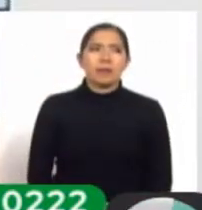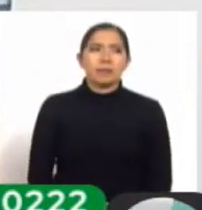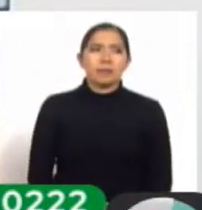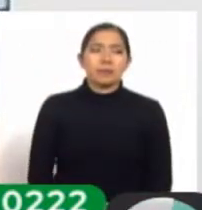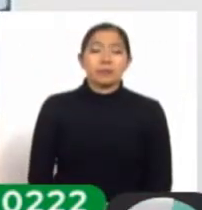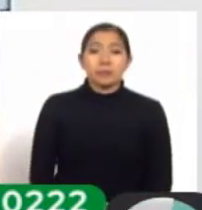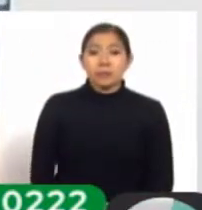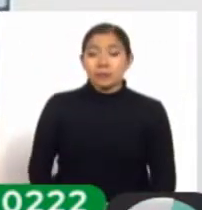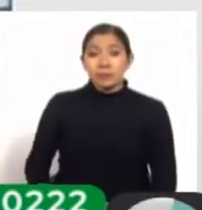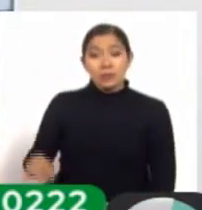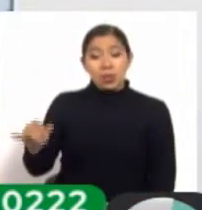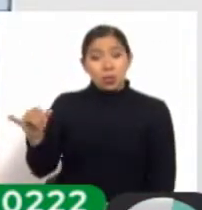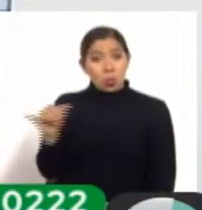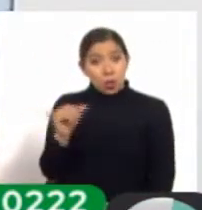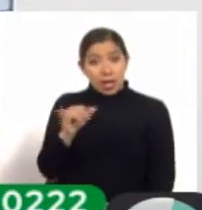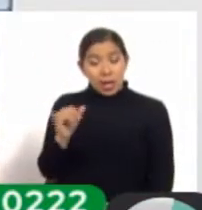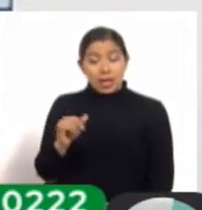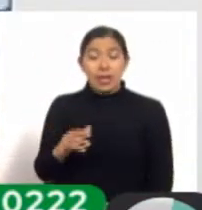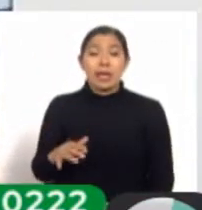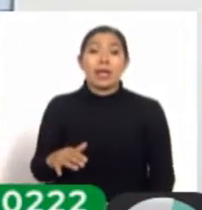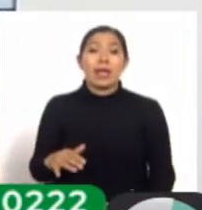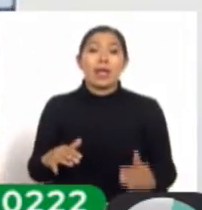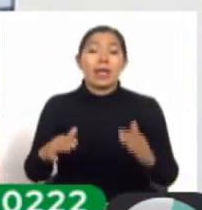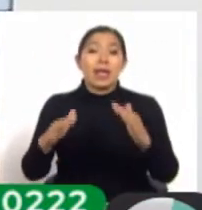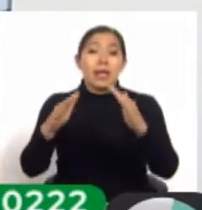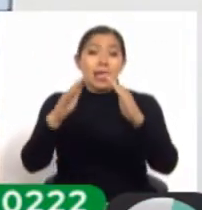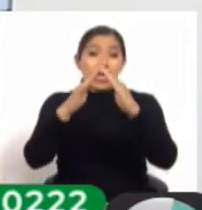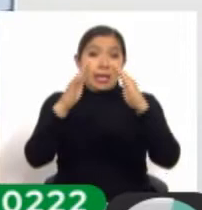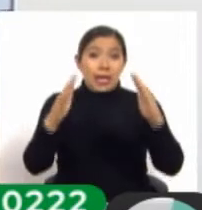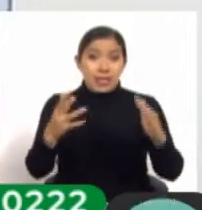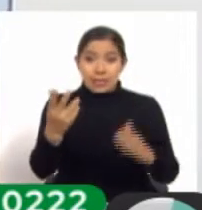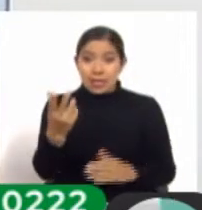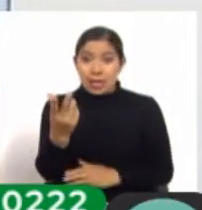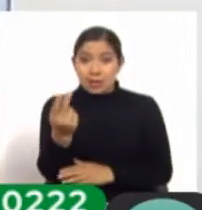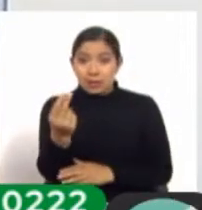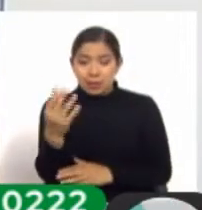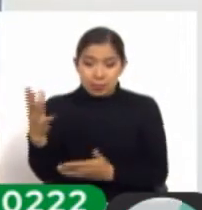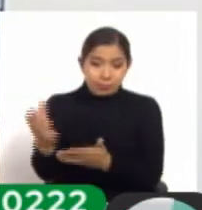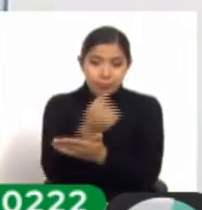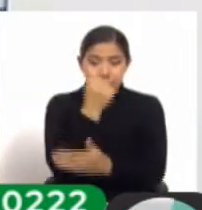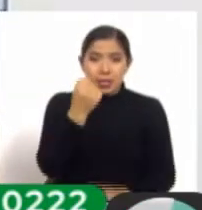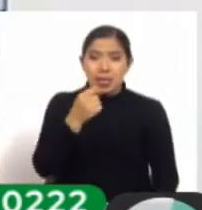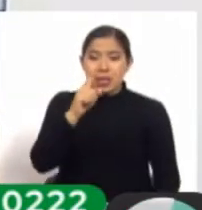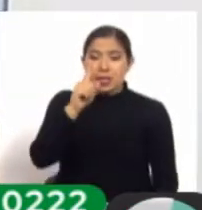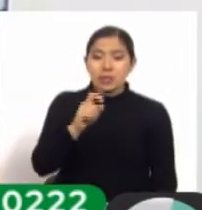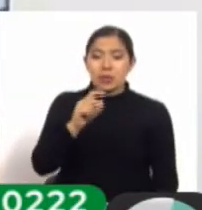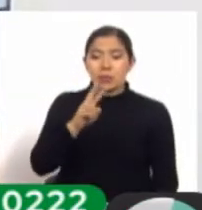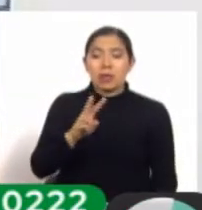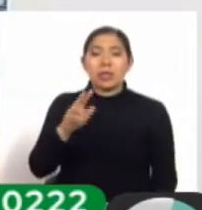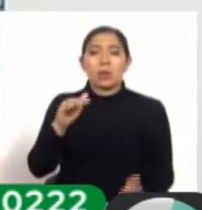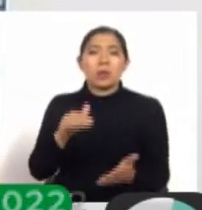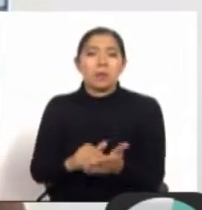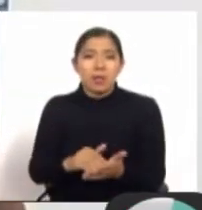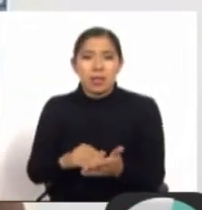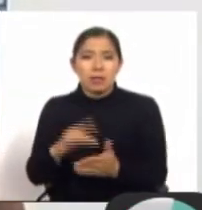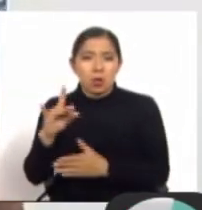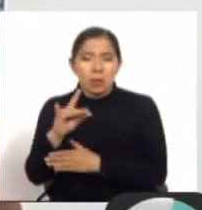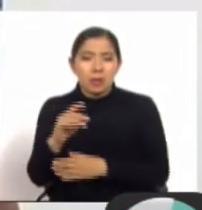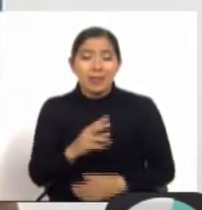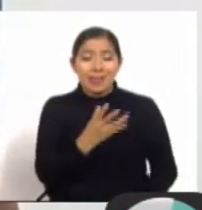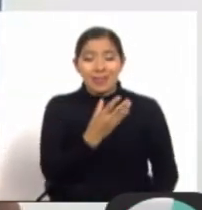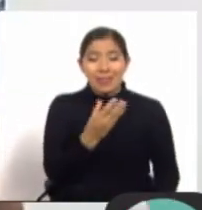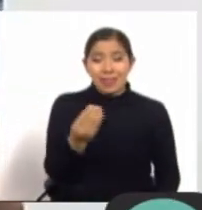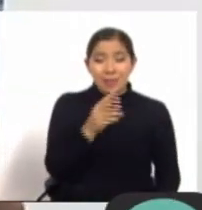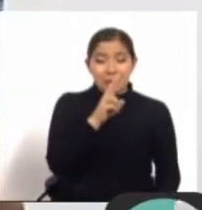De igual manera, se secuestró cerca de 129 mil bolivianos y 25 mil dólares, el vehículo que pertenece a